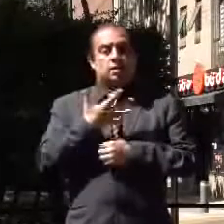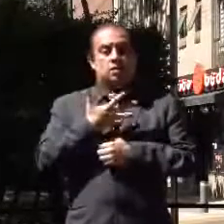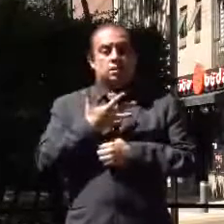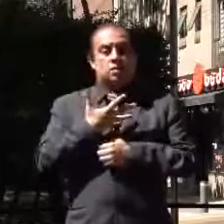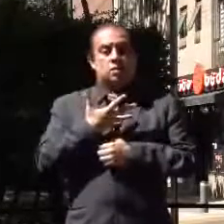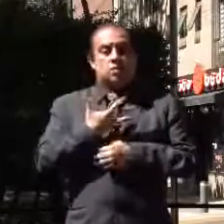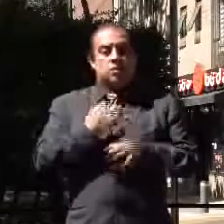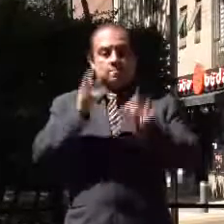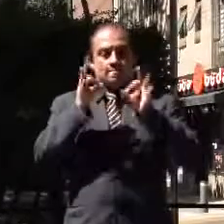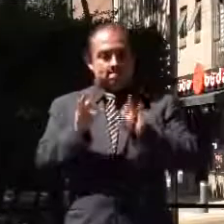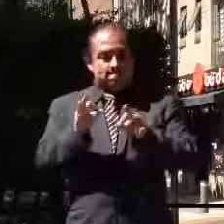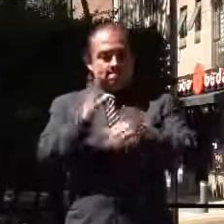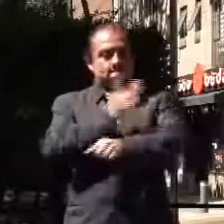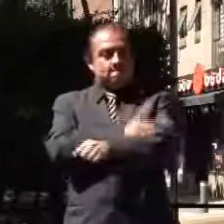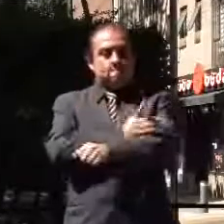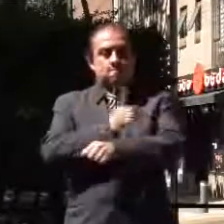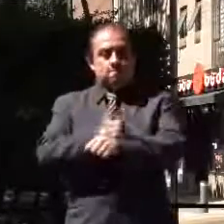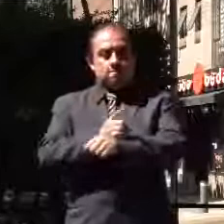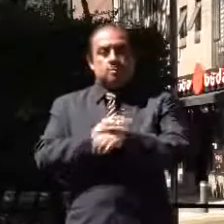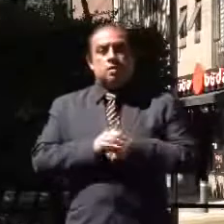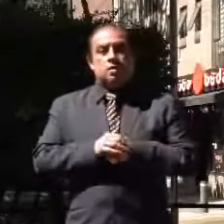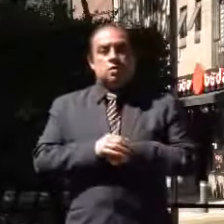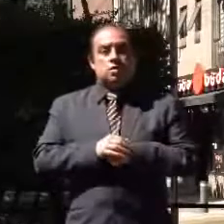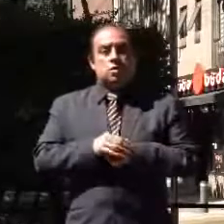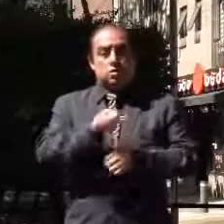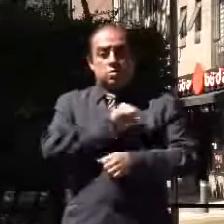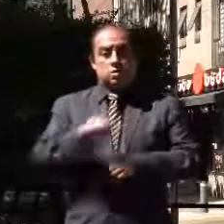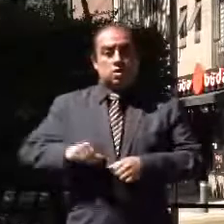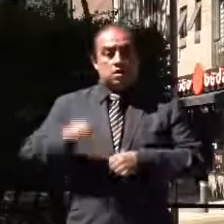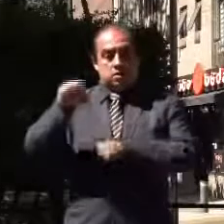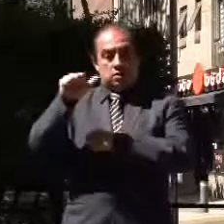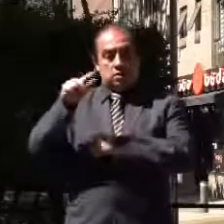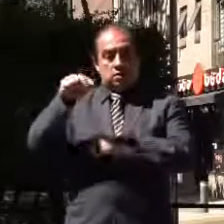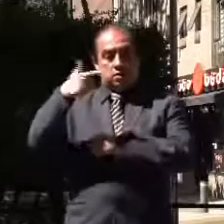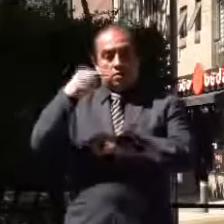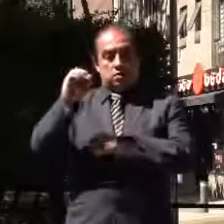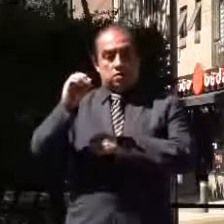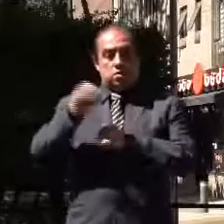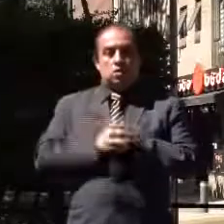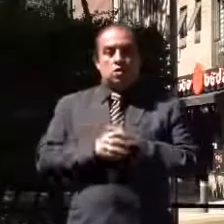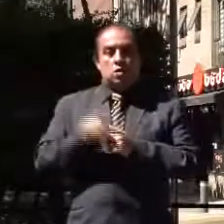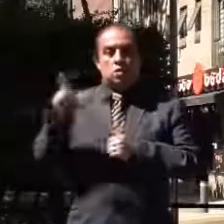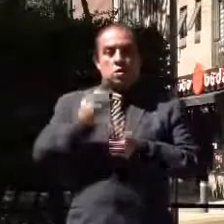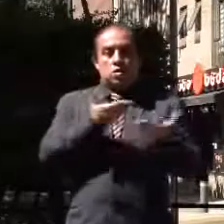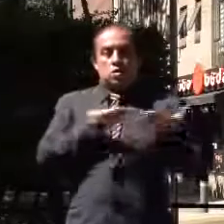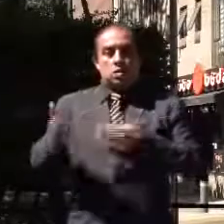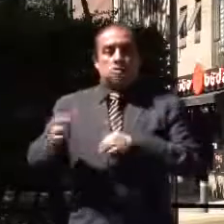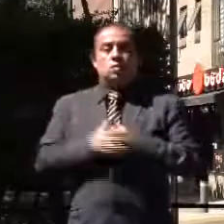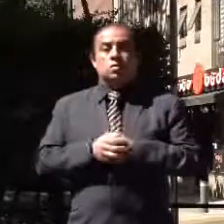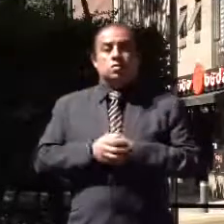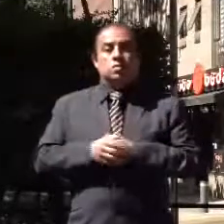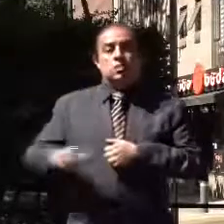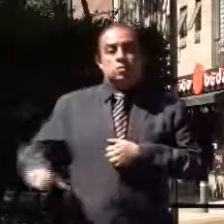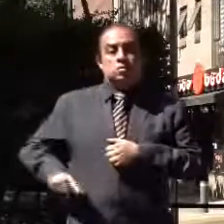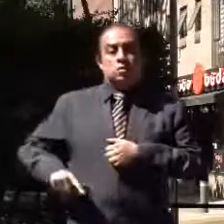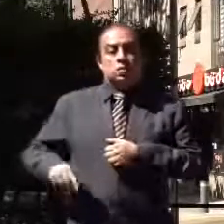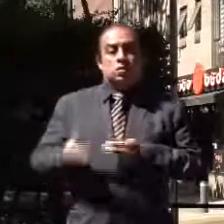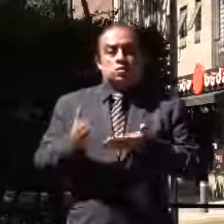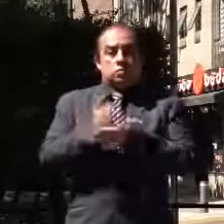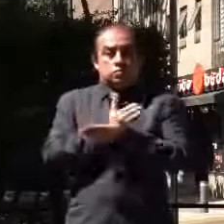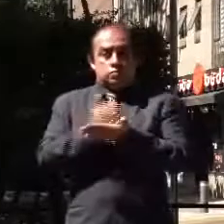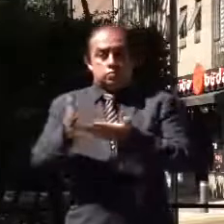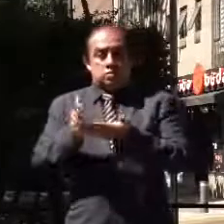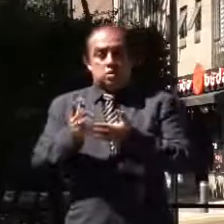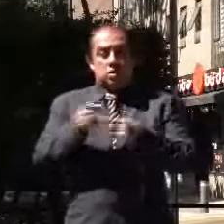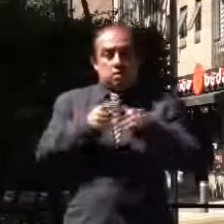excelente coordinación con el alcalde Santiago Taboada. Desde que llegamos al gobierno dejamos a un lado las diferencias